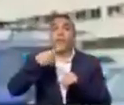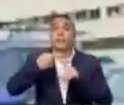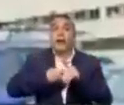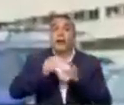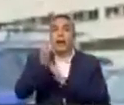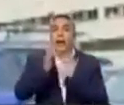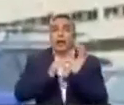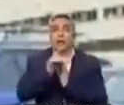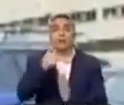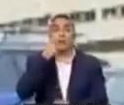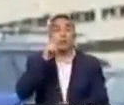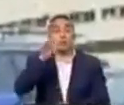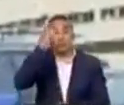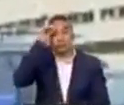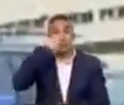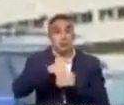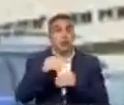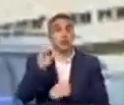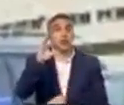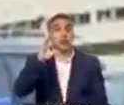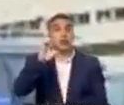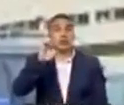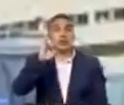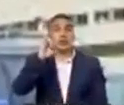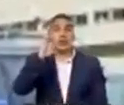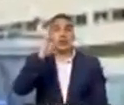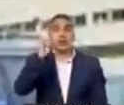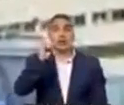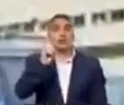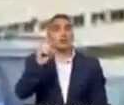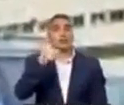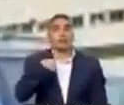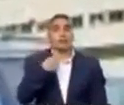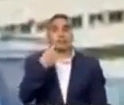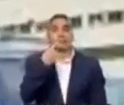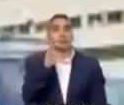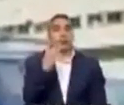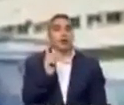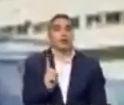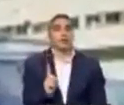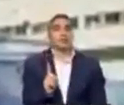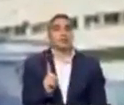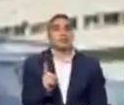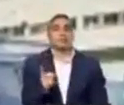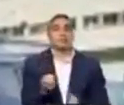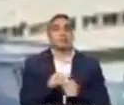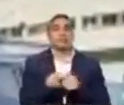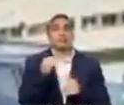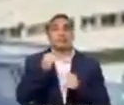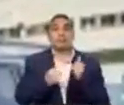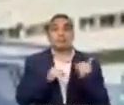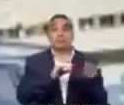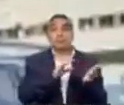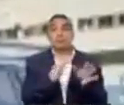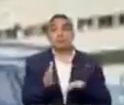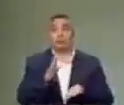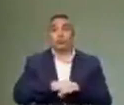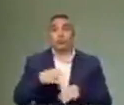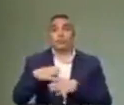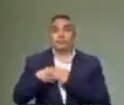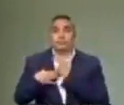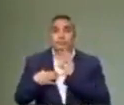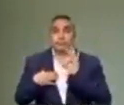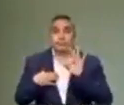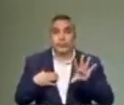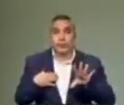su padre estuvo en el hospital de los ceibos donde le dijeron que no tenían la medicina y al final murió por coronavirus